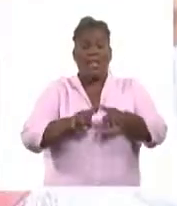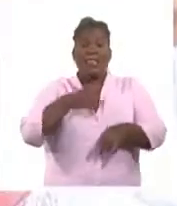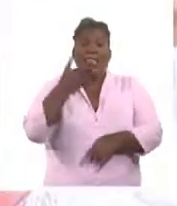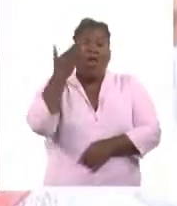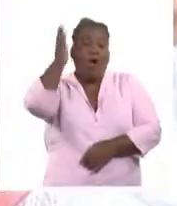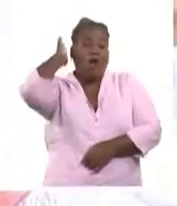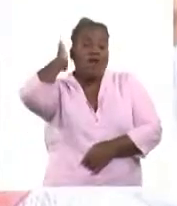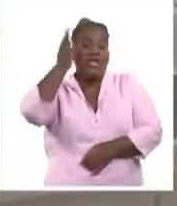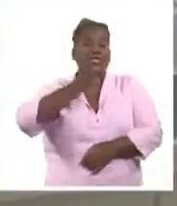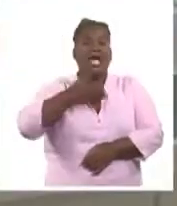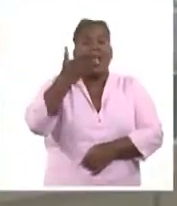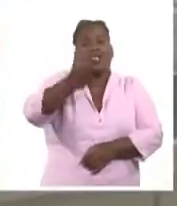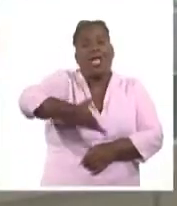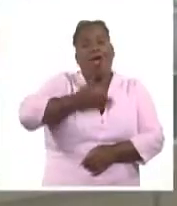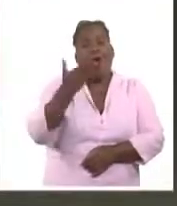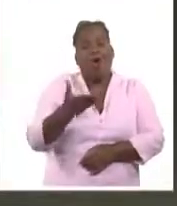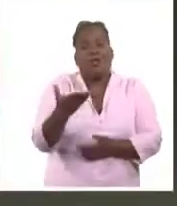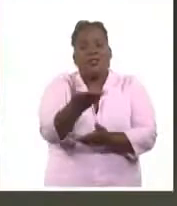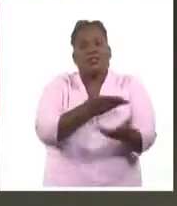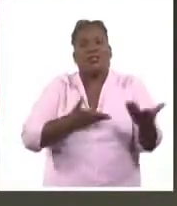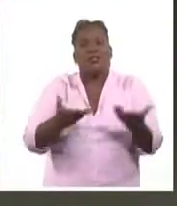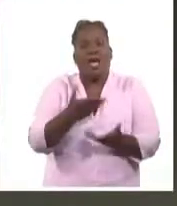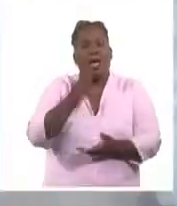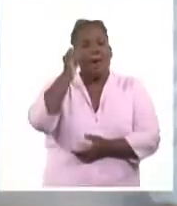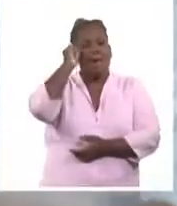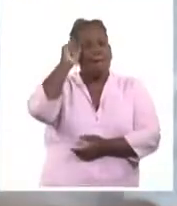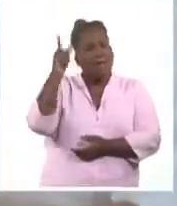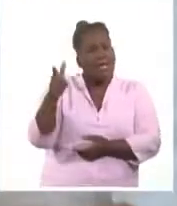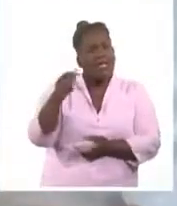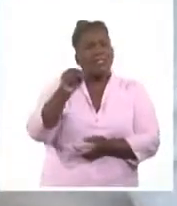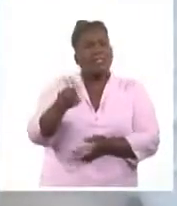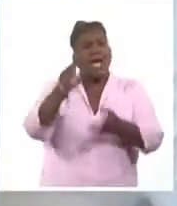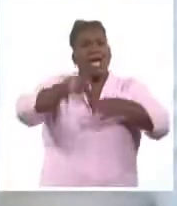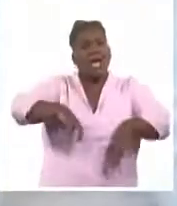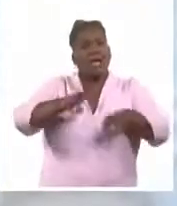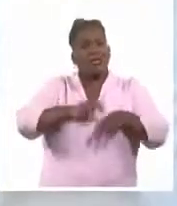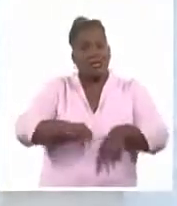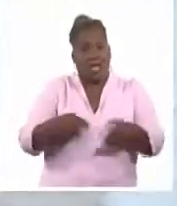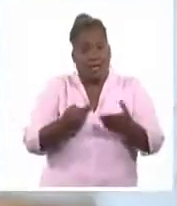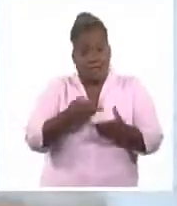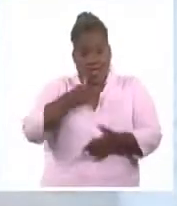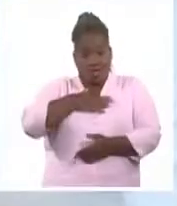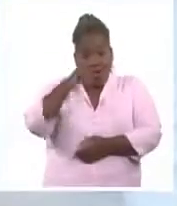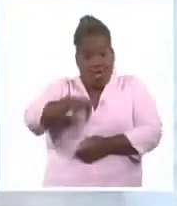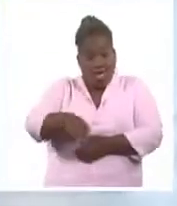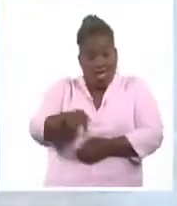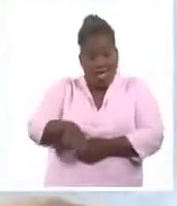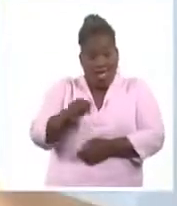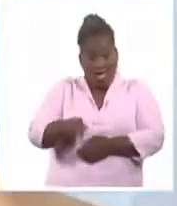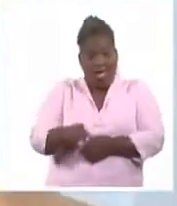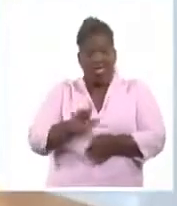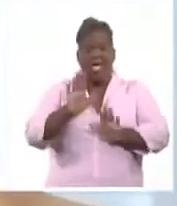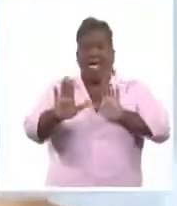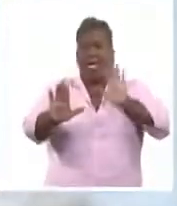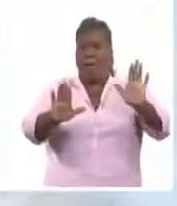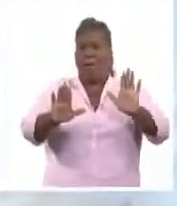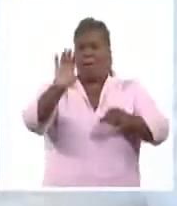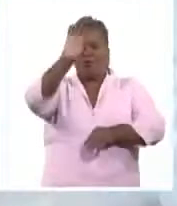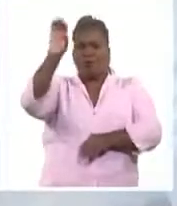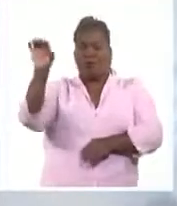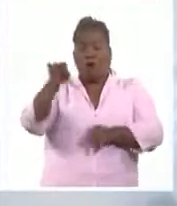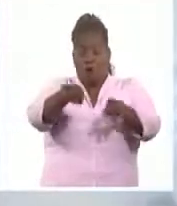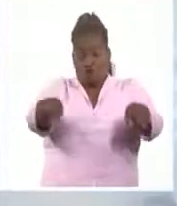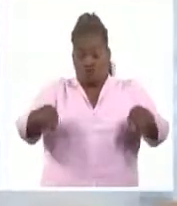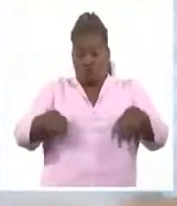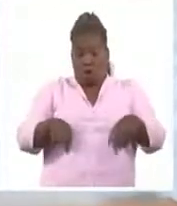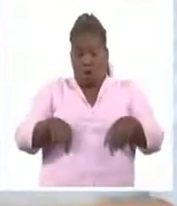para socializar experiencias e investigaciones. El evento tiene la particularidad que es expositiva y tiene en los salones de acá